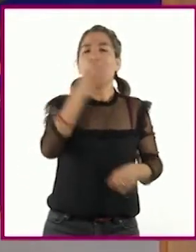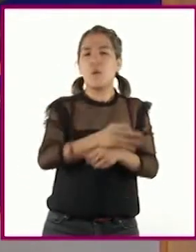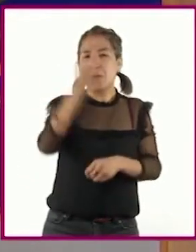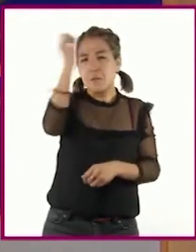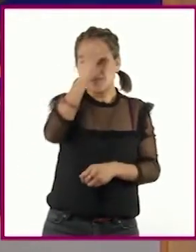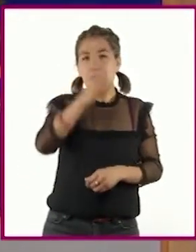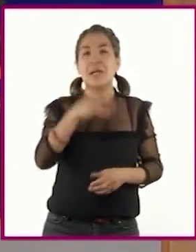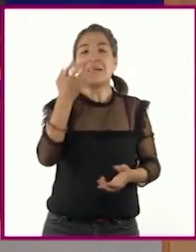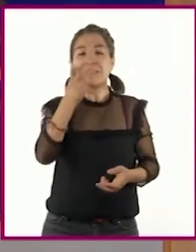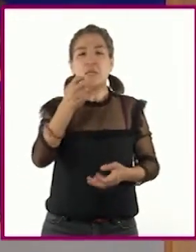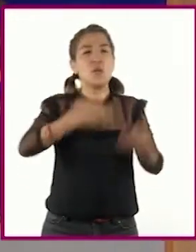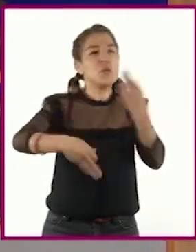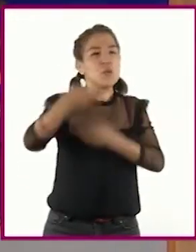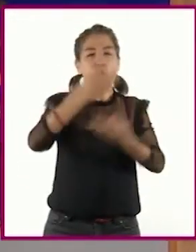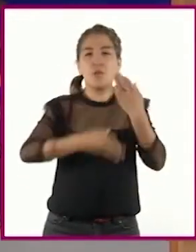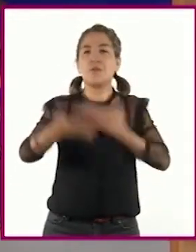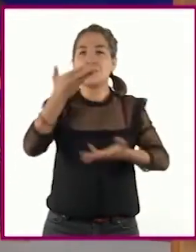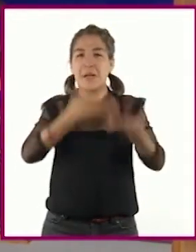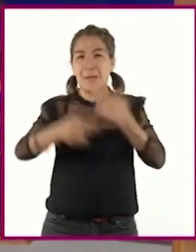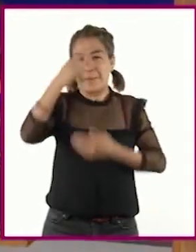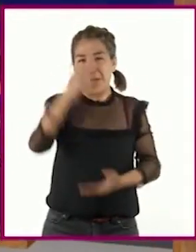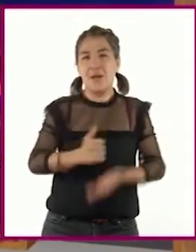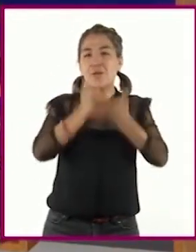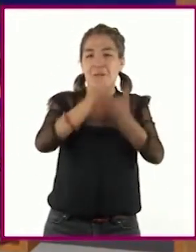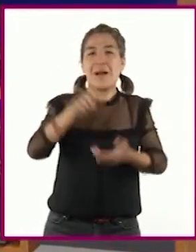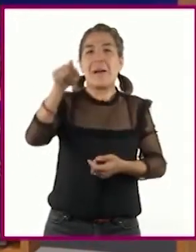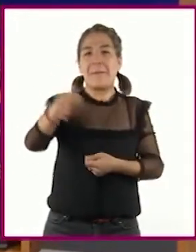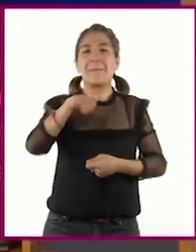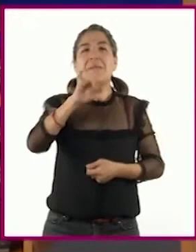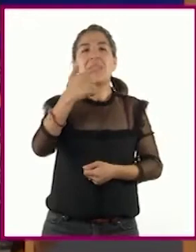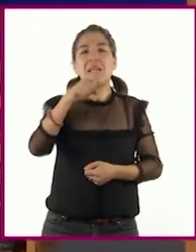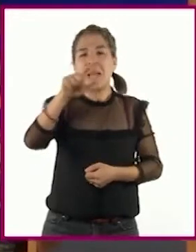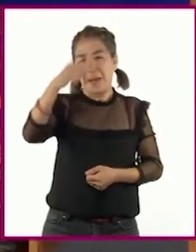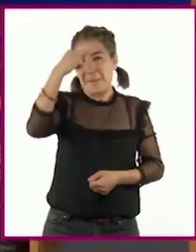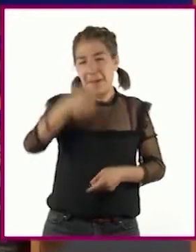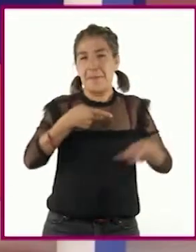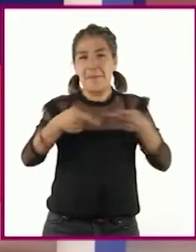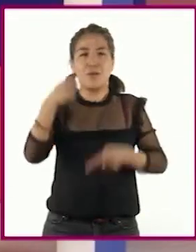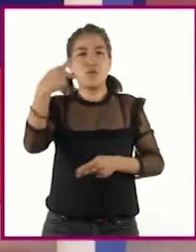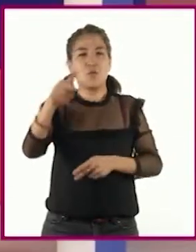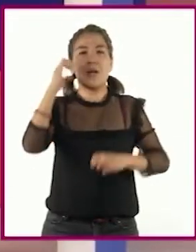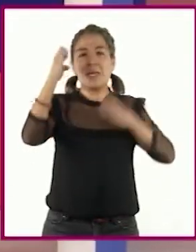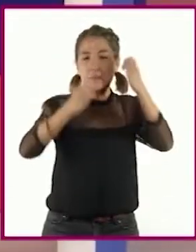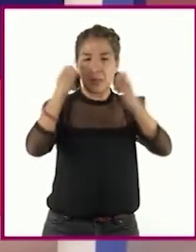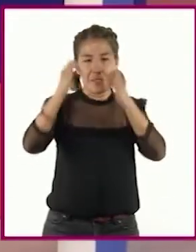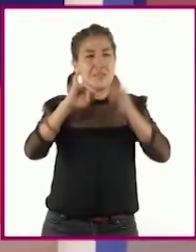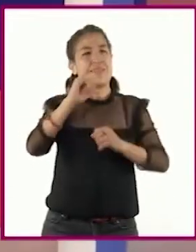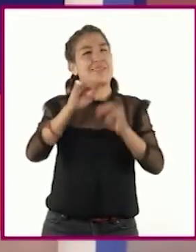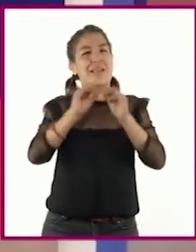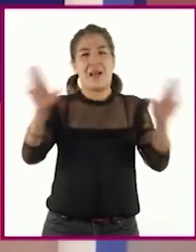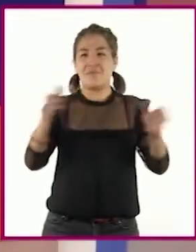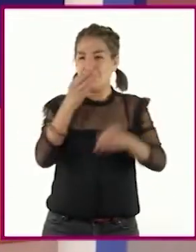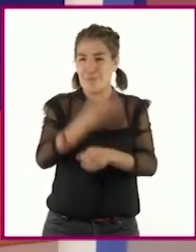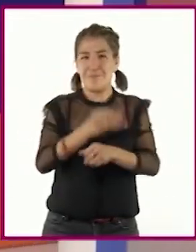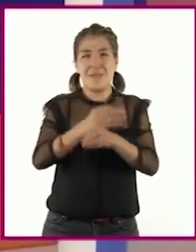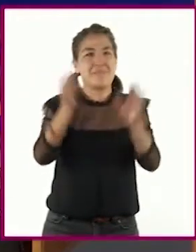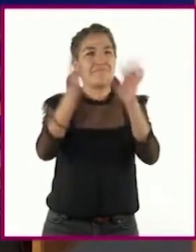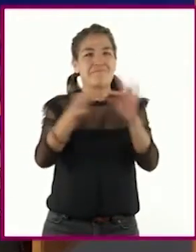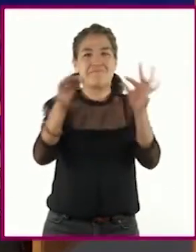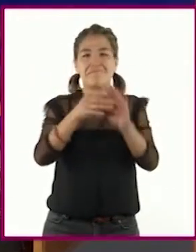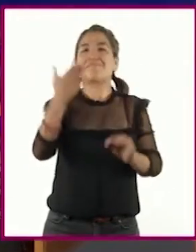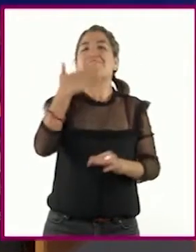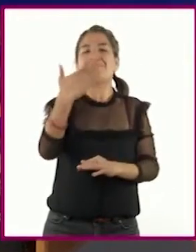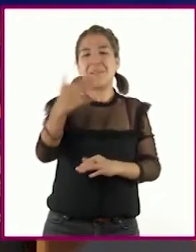si entre todas y todos ayudamos a Miguel a preparar su exposición? Claro, profesora, para eso estamos aquí. Muy